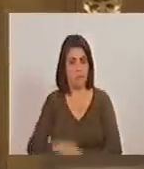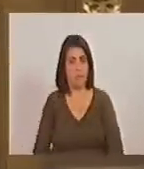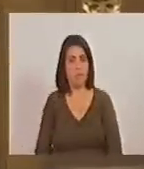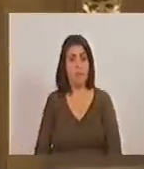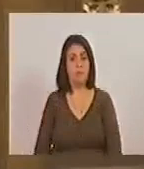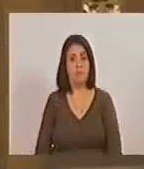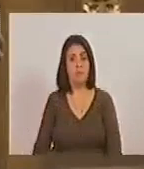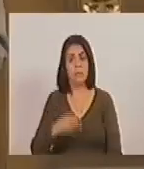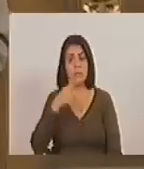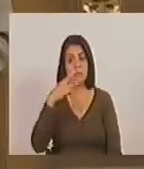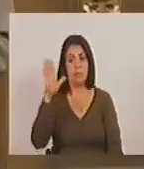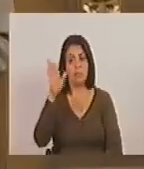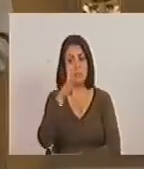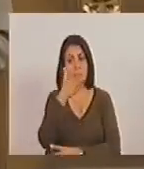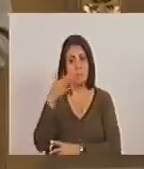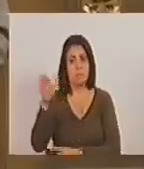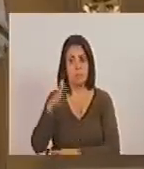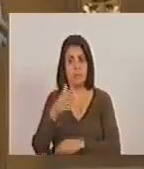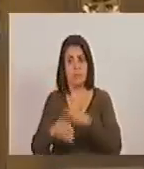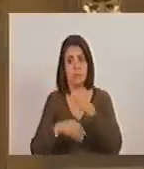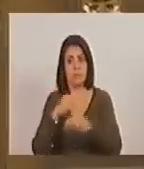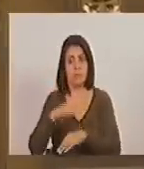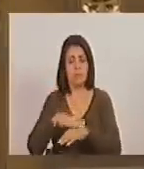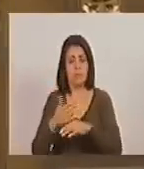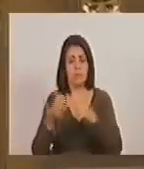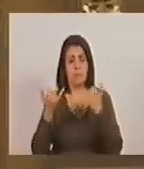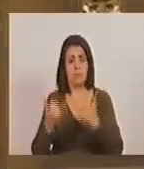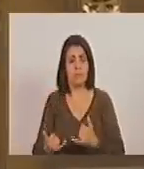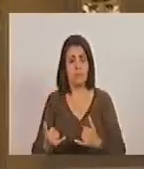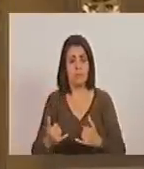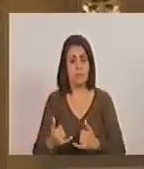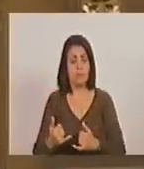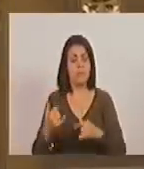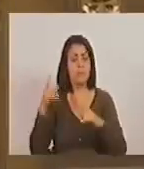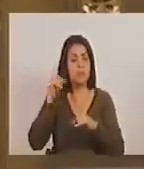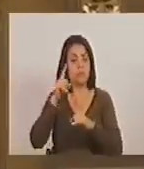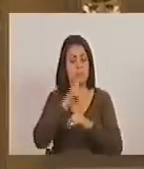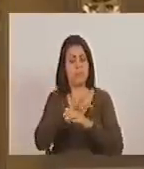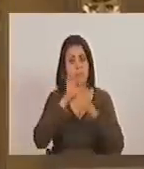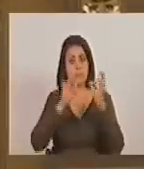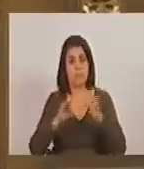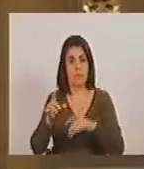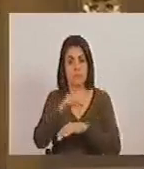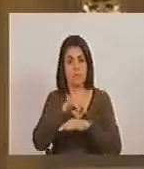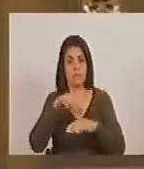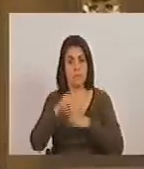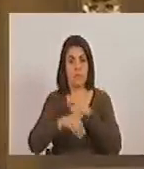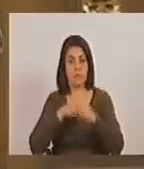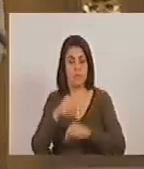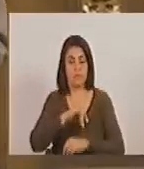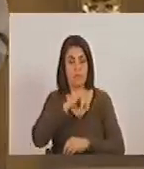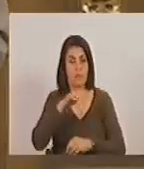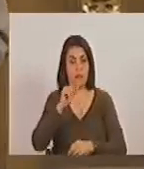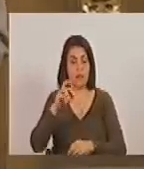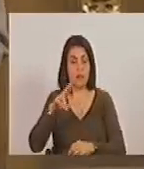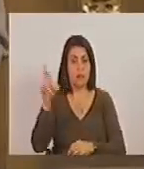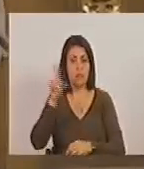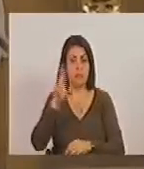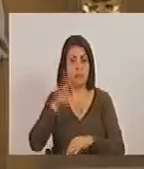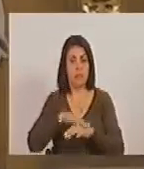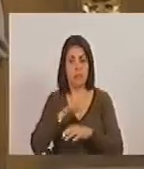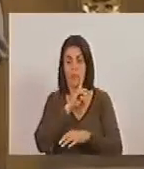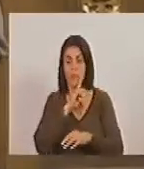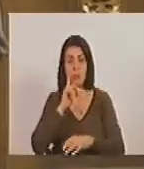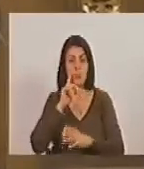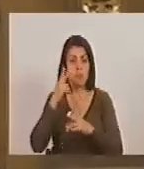las rojas banderas enarboladas, cuando pan y risas sean forma de gobierno y Juan República Popular sean